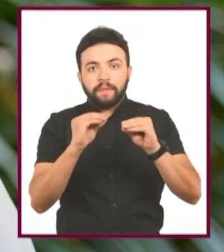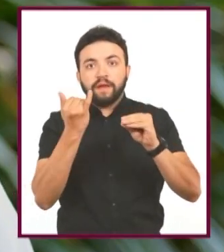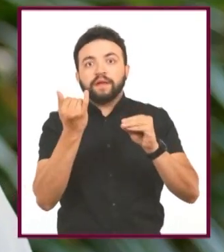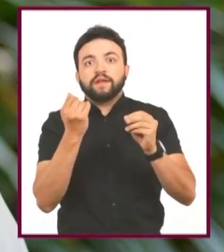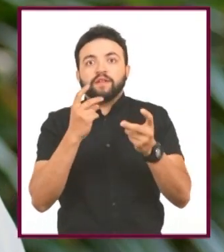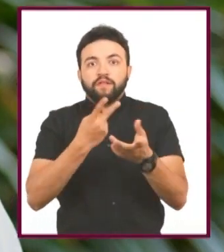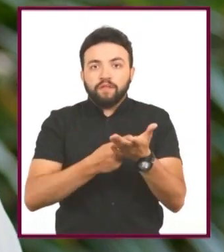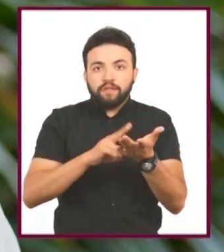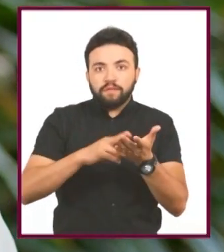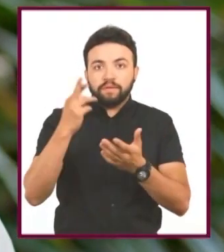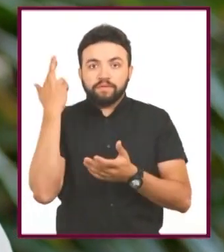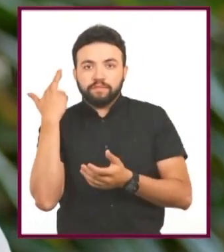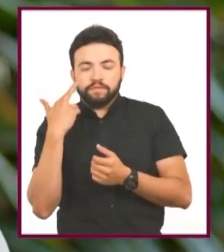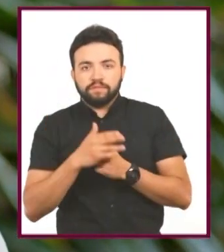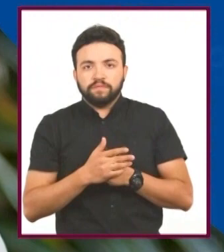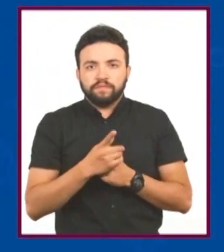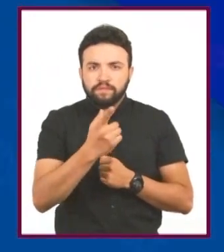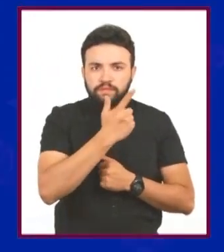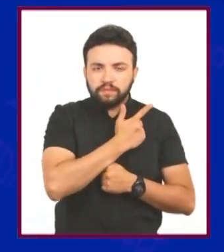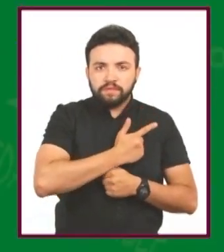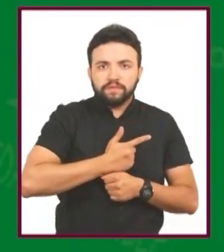a ti? ¿Te gusta el silencio?